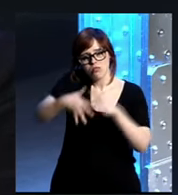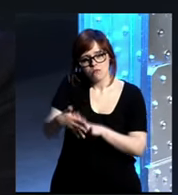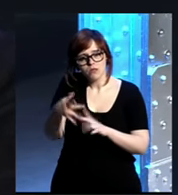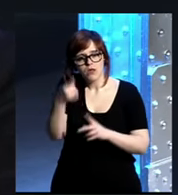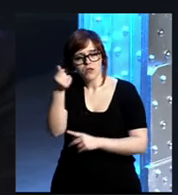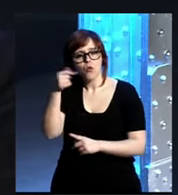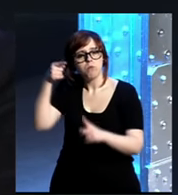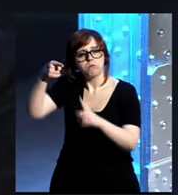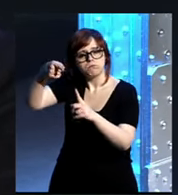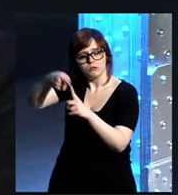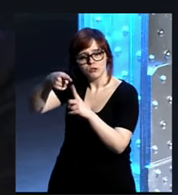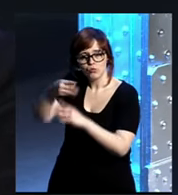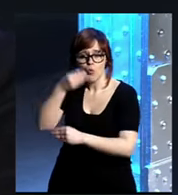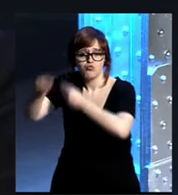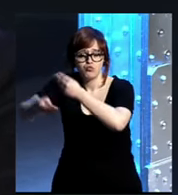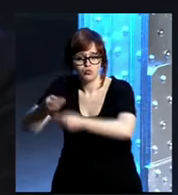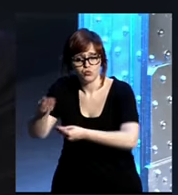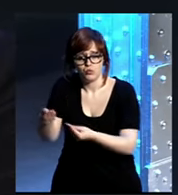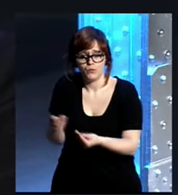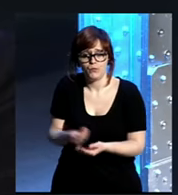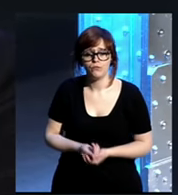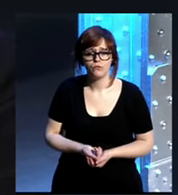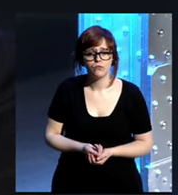o menos por ahí un poco iría un poco